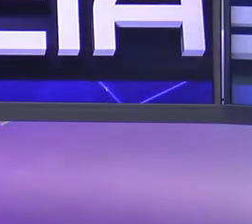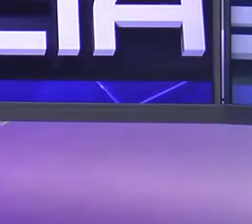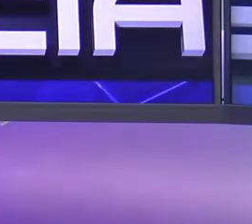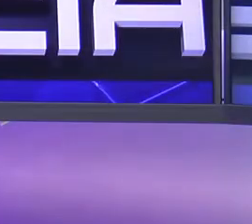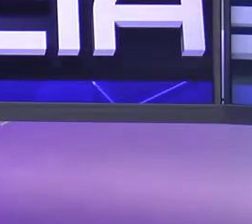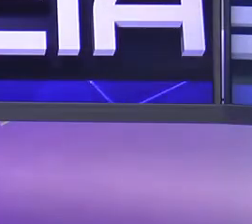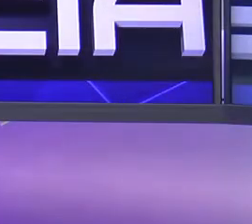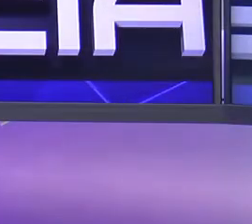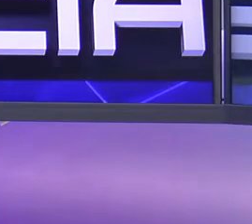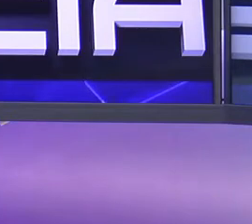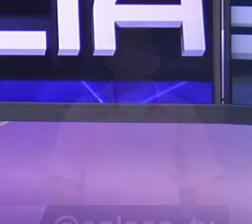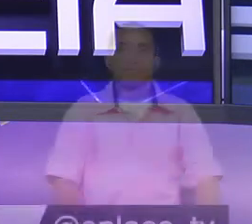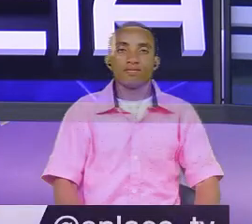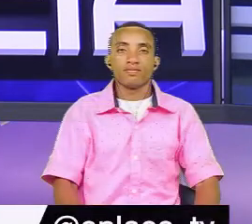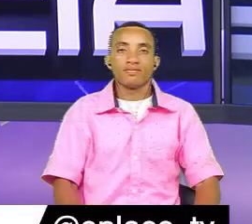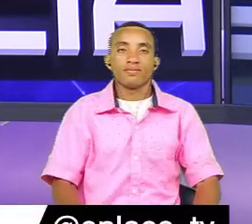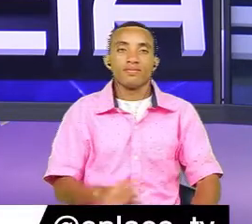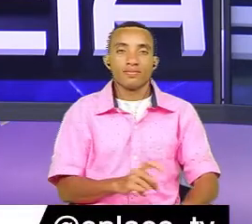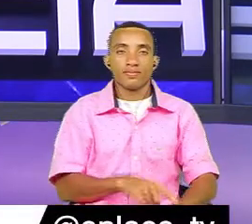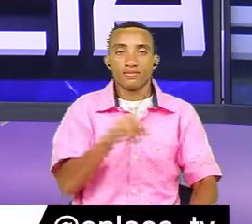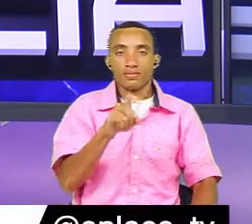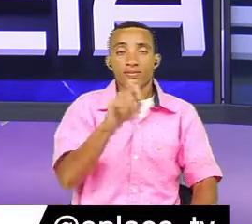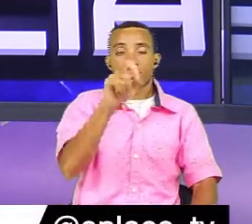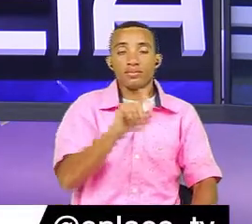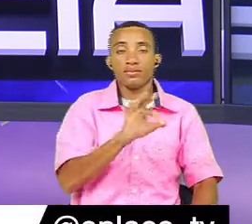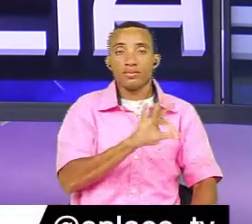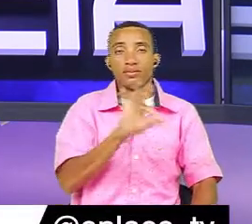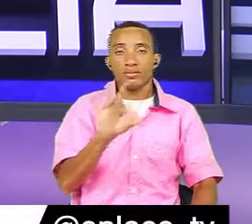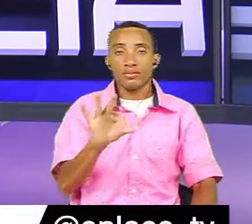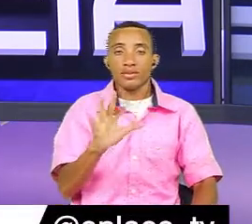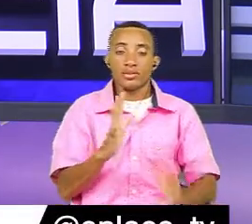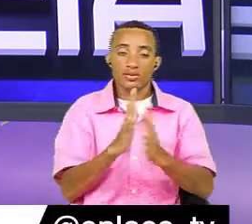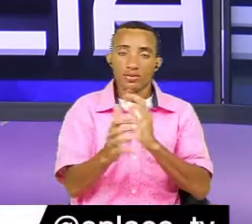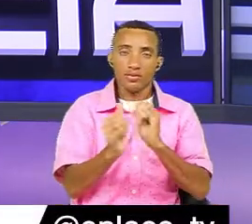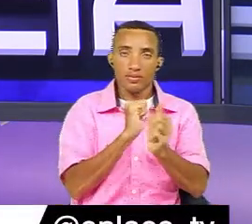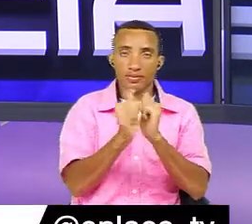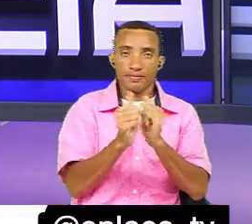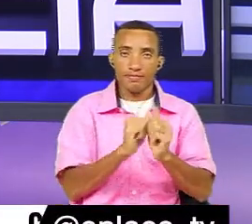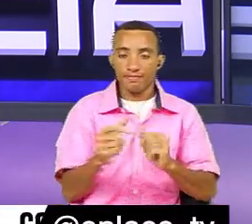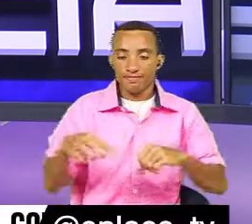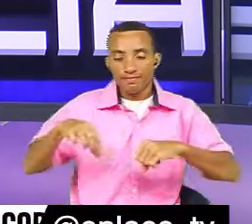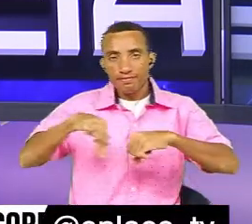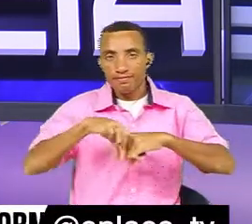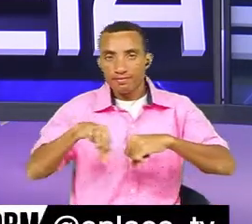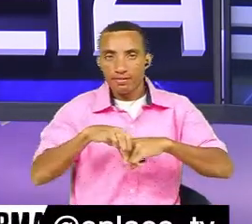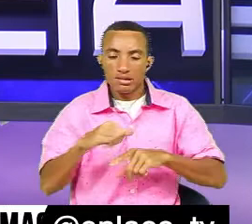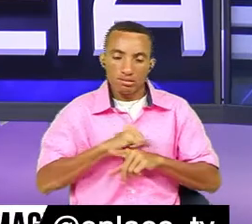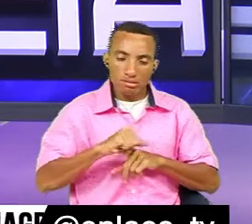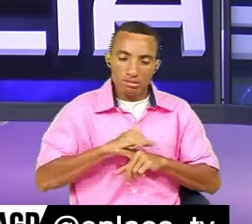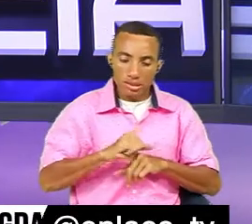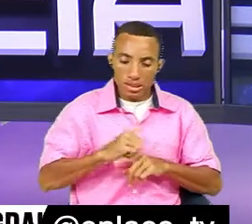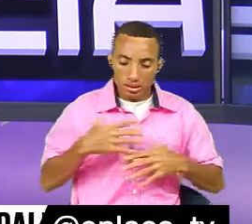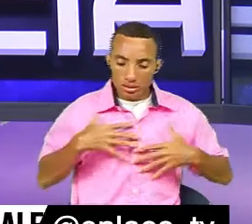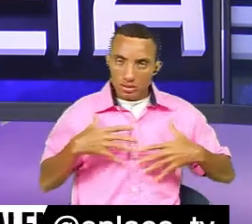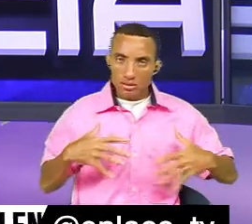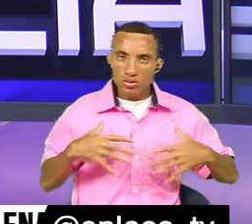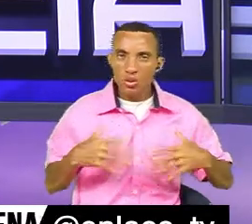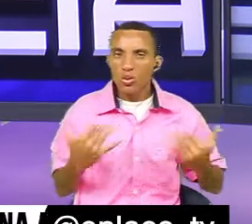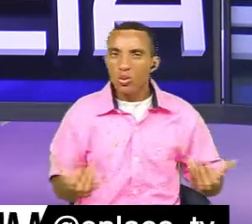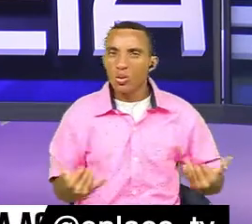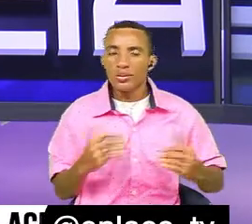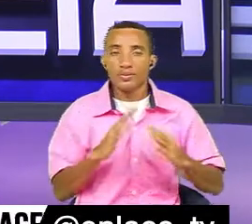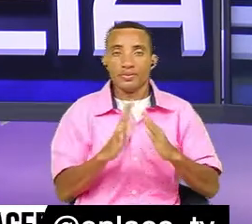De la tarde, 33 minutos, y continuamos con información deportiva. Alianza Petrolera realizó trabajos físicos hoy en el estadio Daniel Villa Zapata.